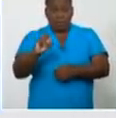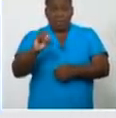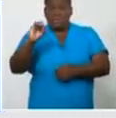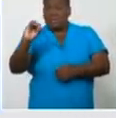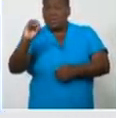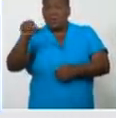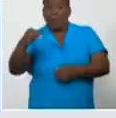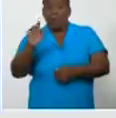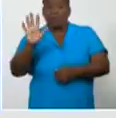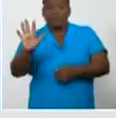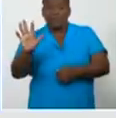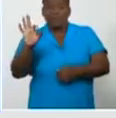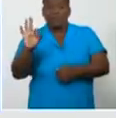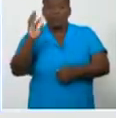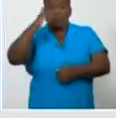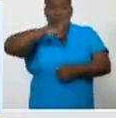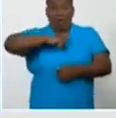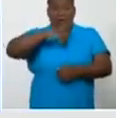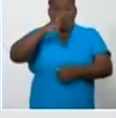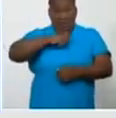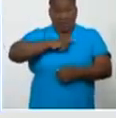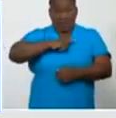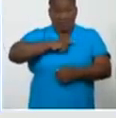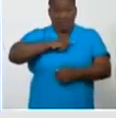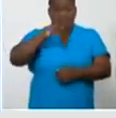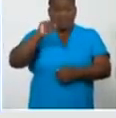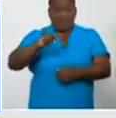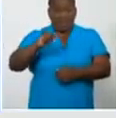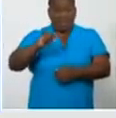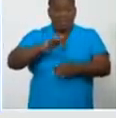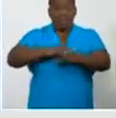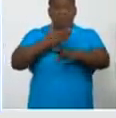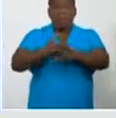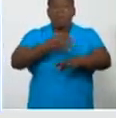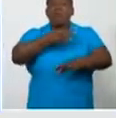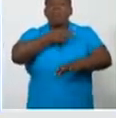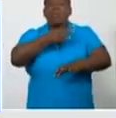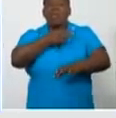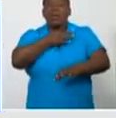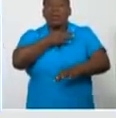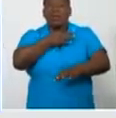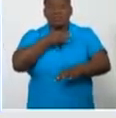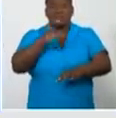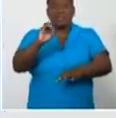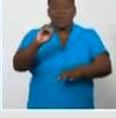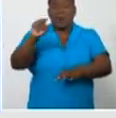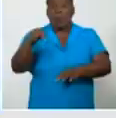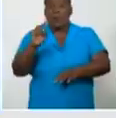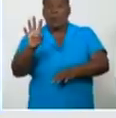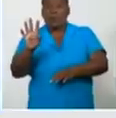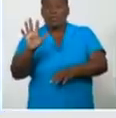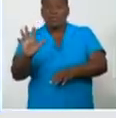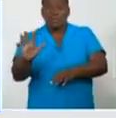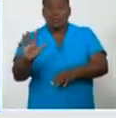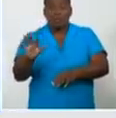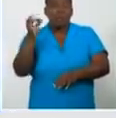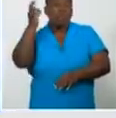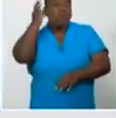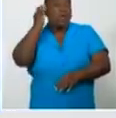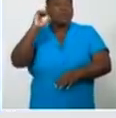abril, es la más elevada después de enero, que fue 0,45, febrero